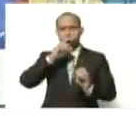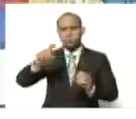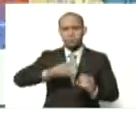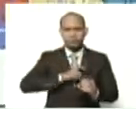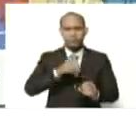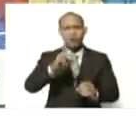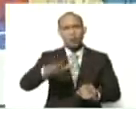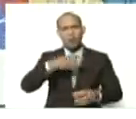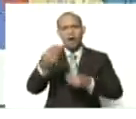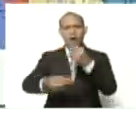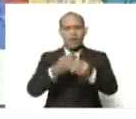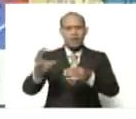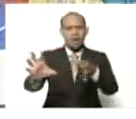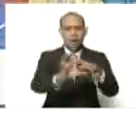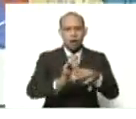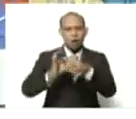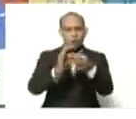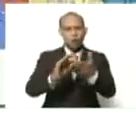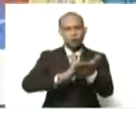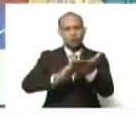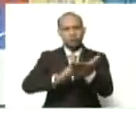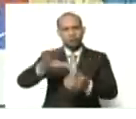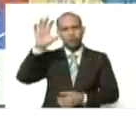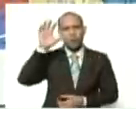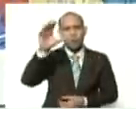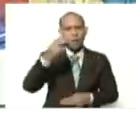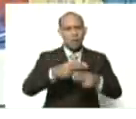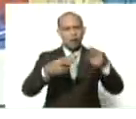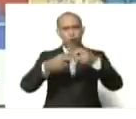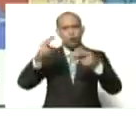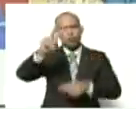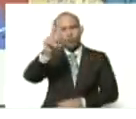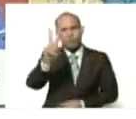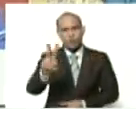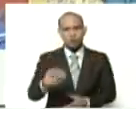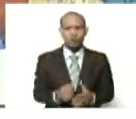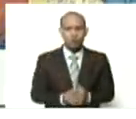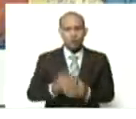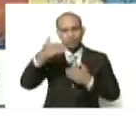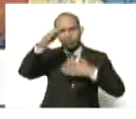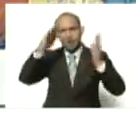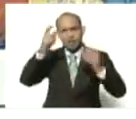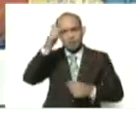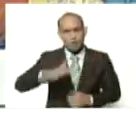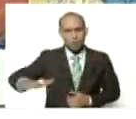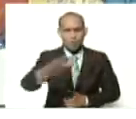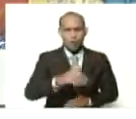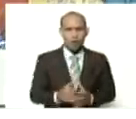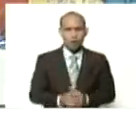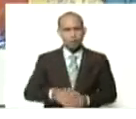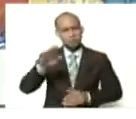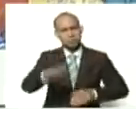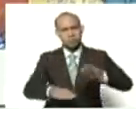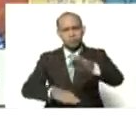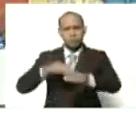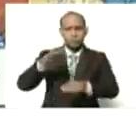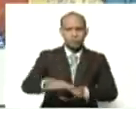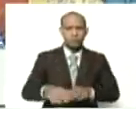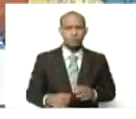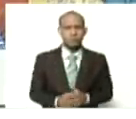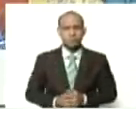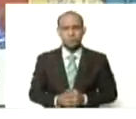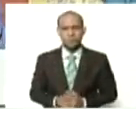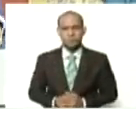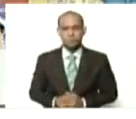Unir todo lo que pueda ser unido por recuperar la patria, por construir Venezuela, por atender al pueblo, por avanzar, por avanzar,